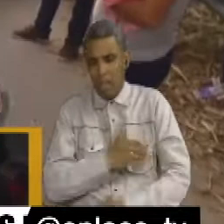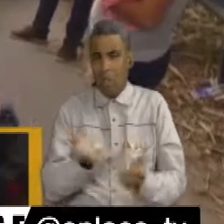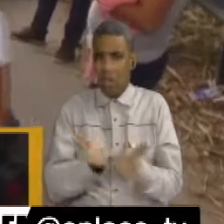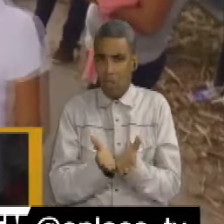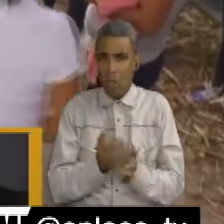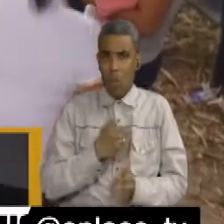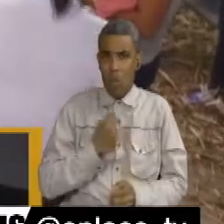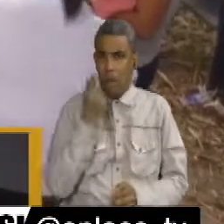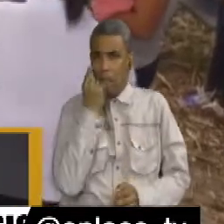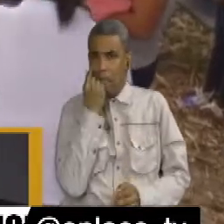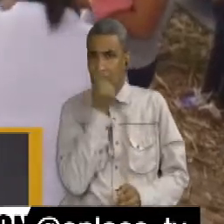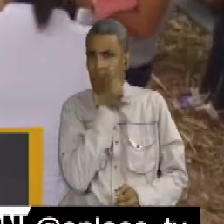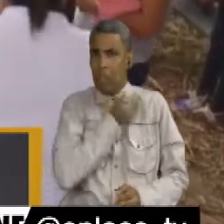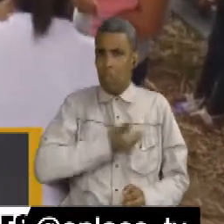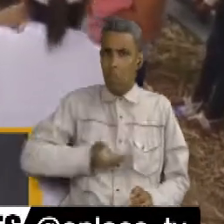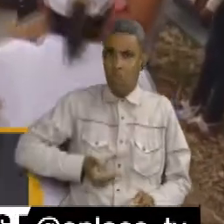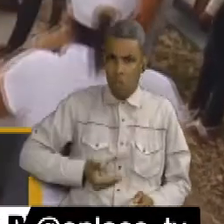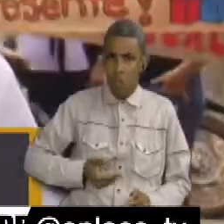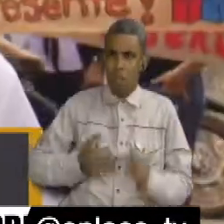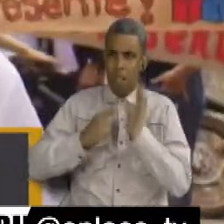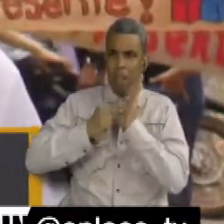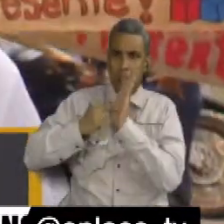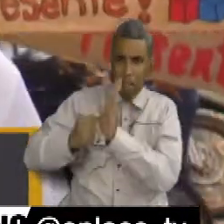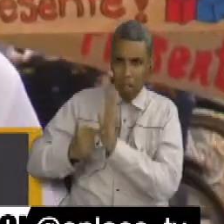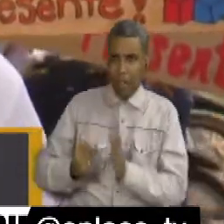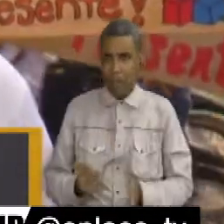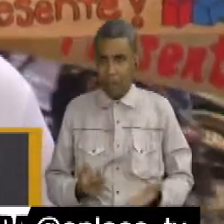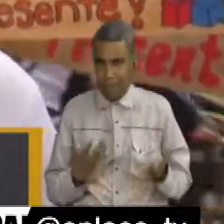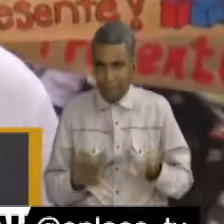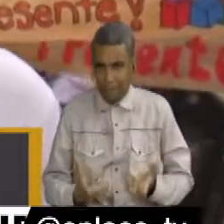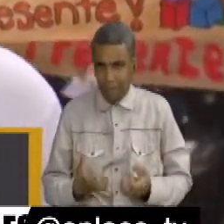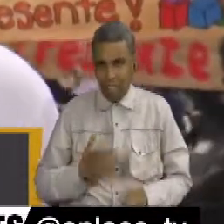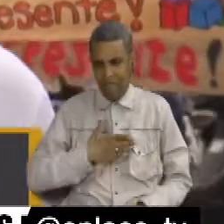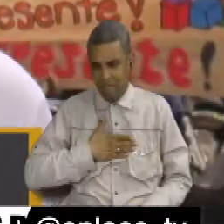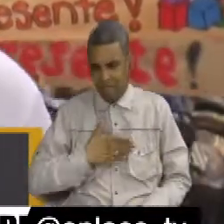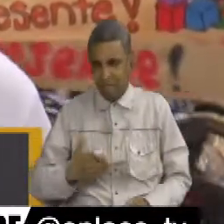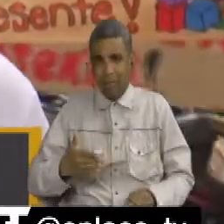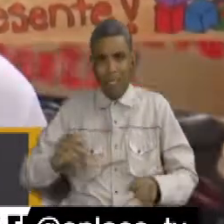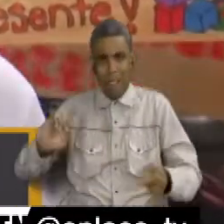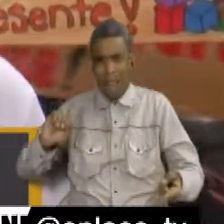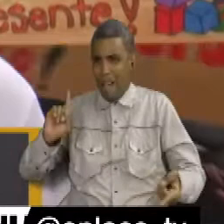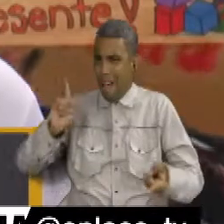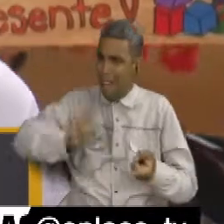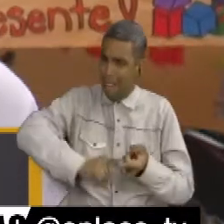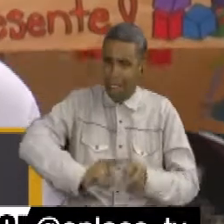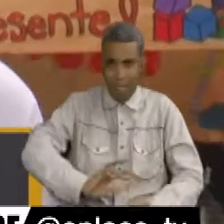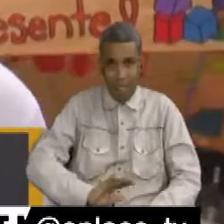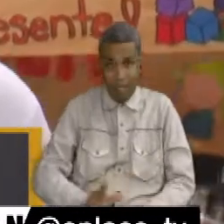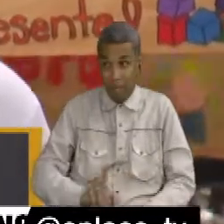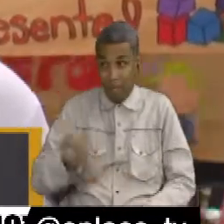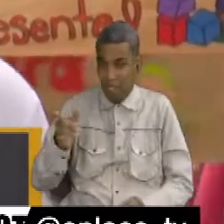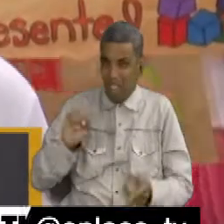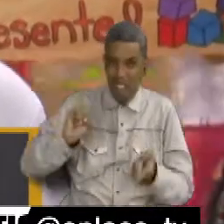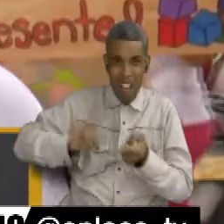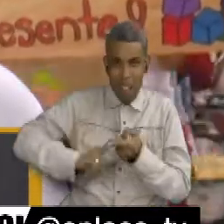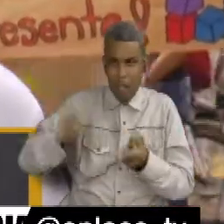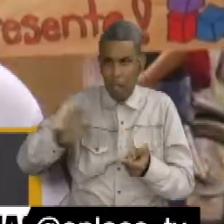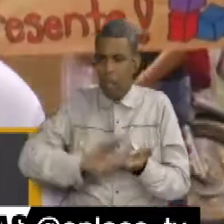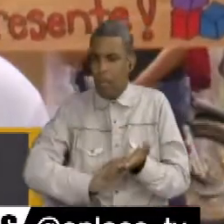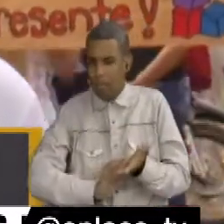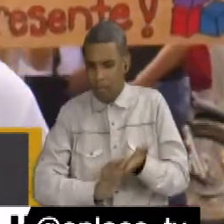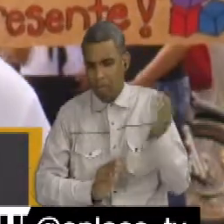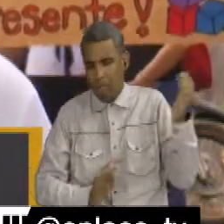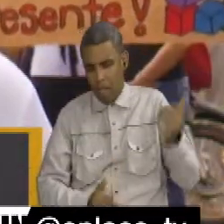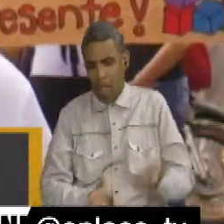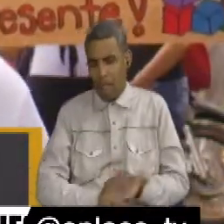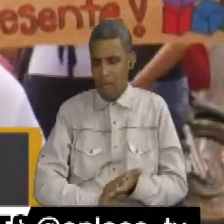República, que estamos diciendo, estamos dispuestos a ir hasta las últimas consecuencias, hasta que ellos de verdad se sienten